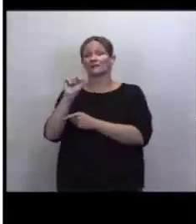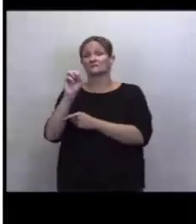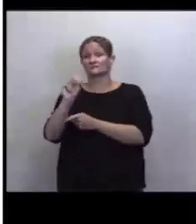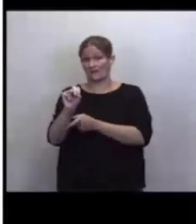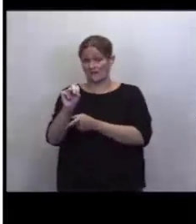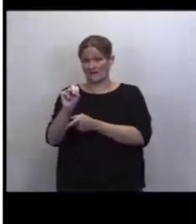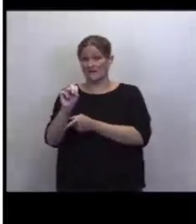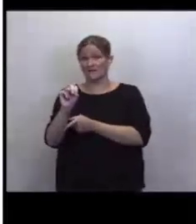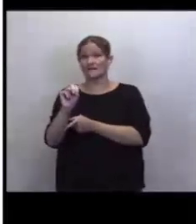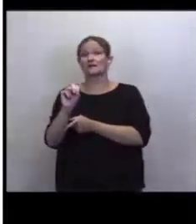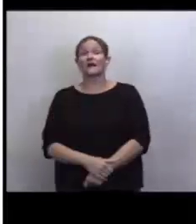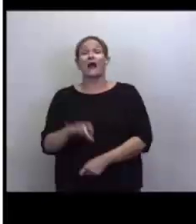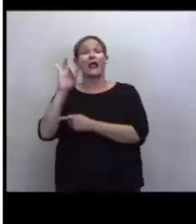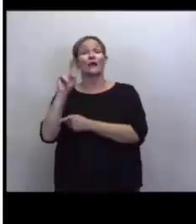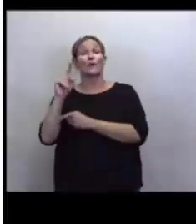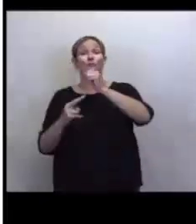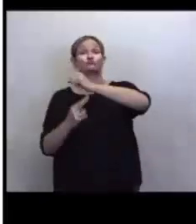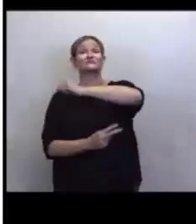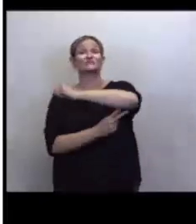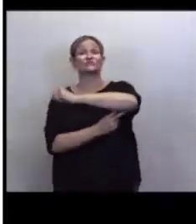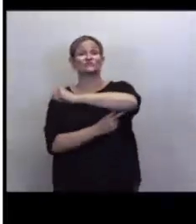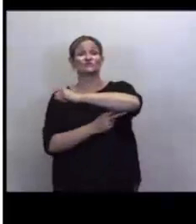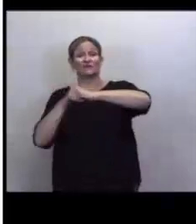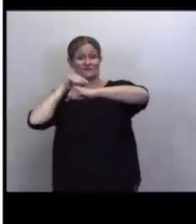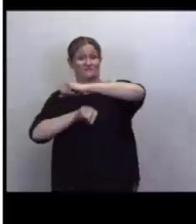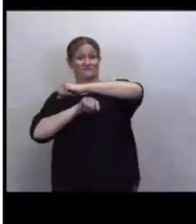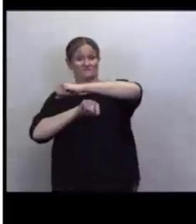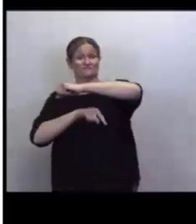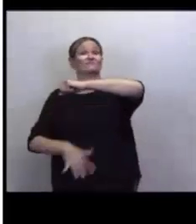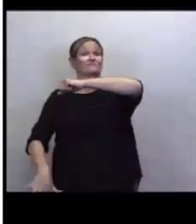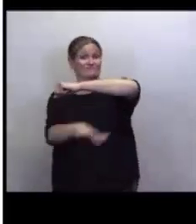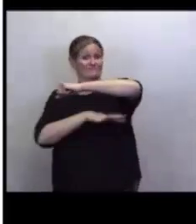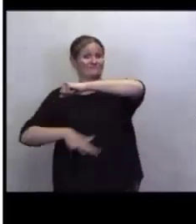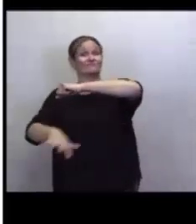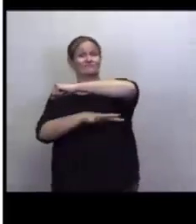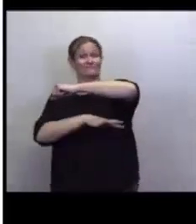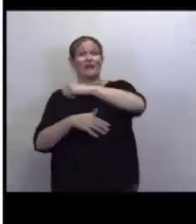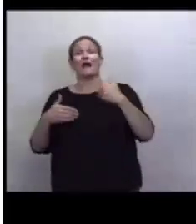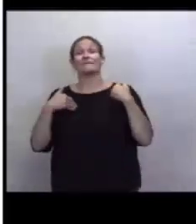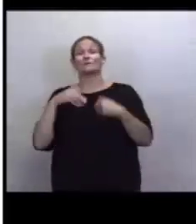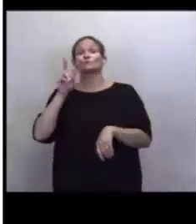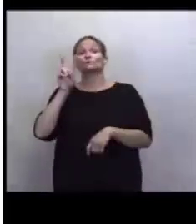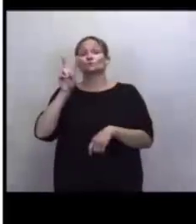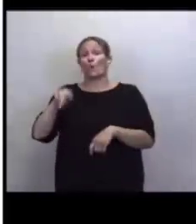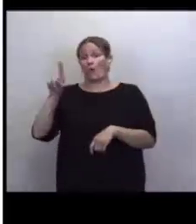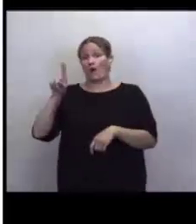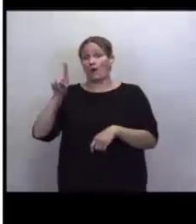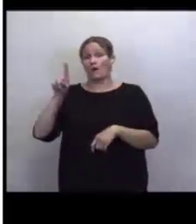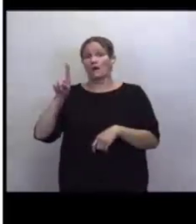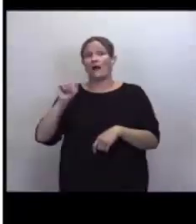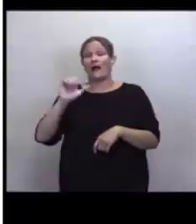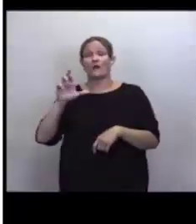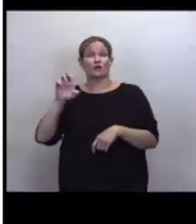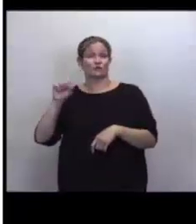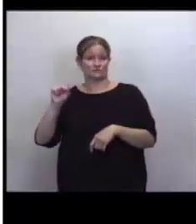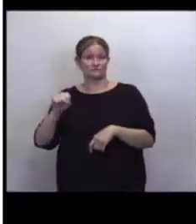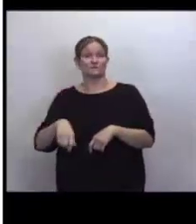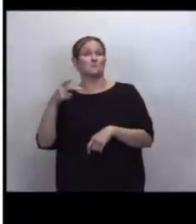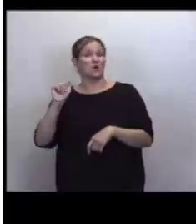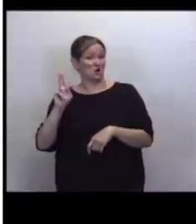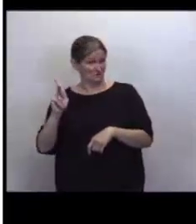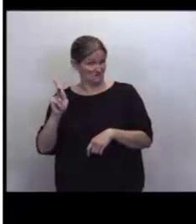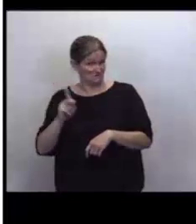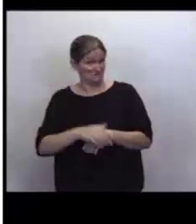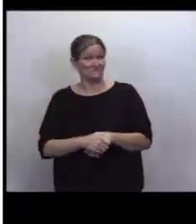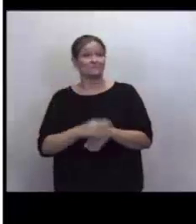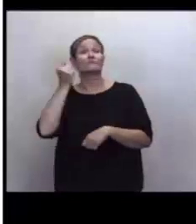Durante la construcción, el contratista podría utilizar una porción de 0.12 acres de este parque de 2.1